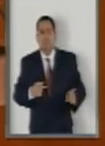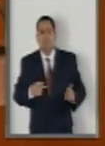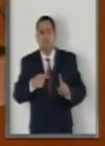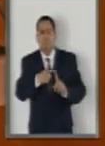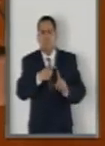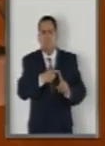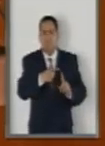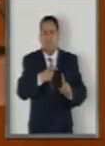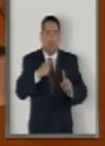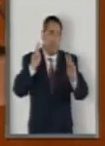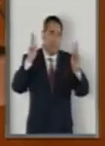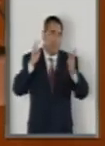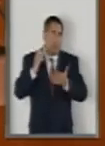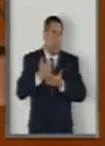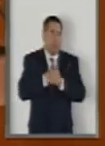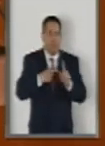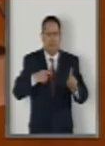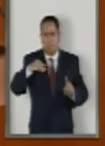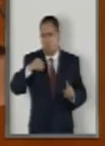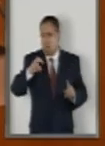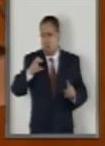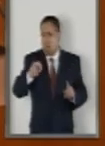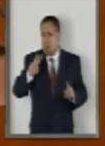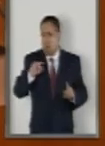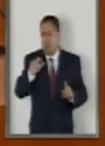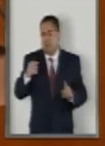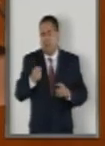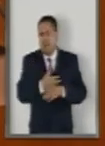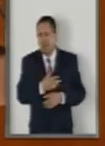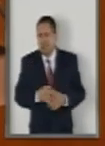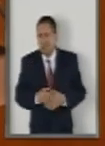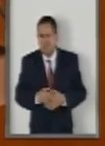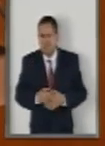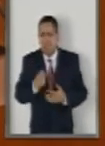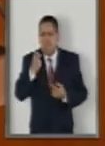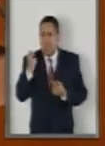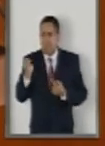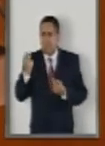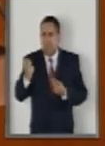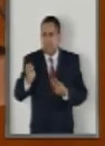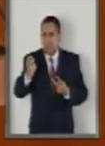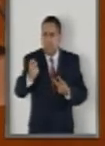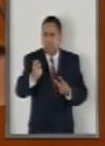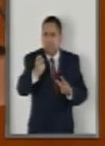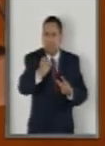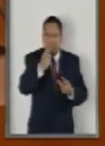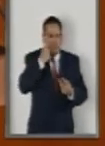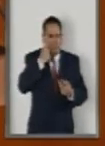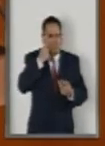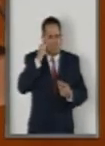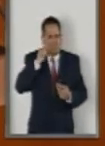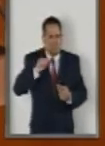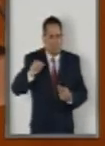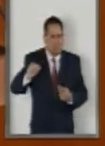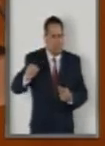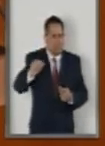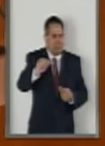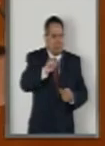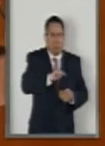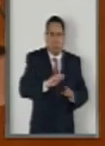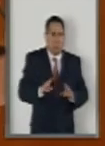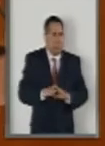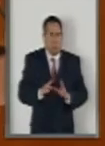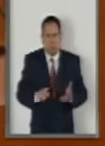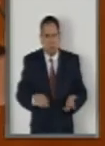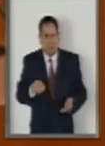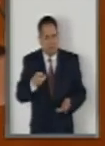el triunfo entre comillas de Moreno Valle. Y así podemos ir analizando que lo que está sosteniendo